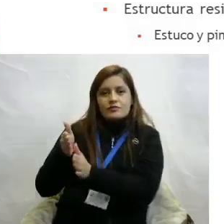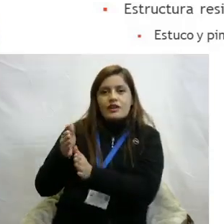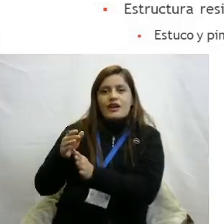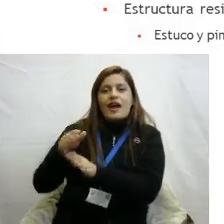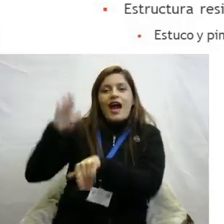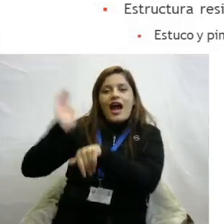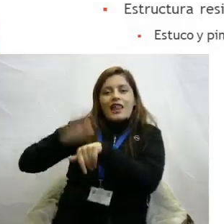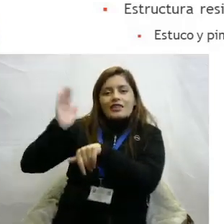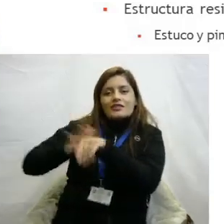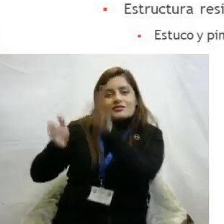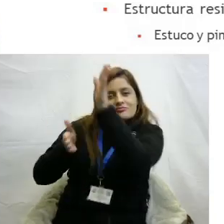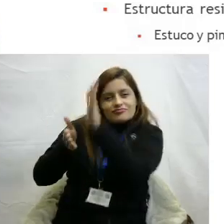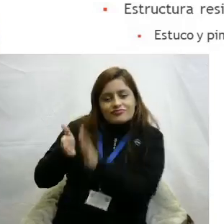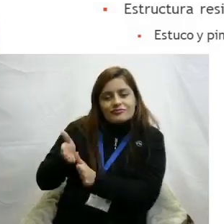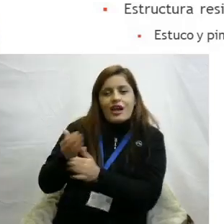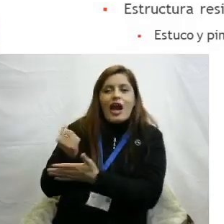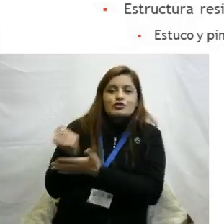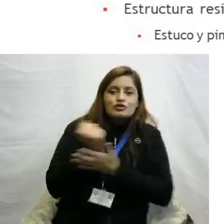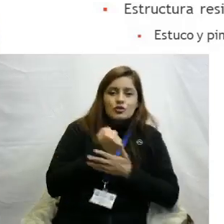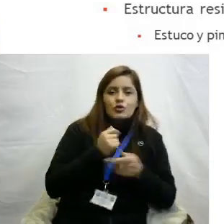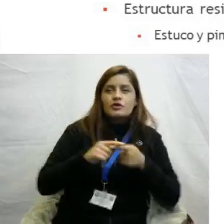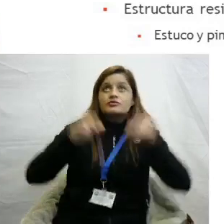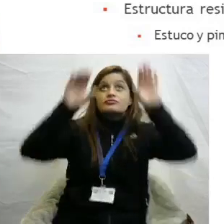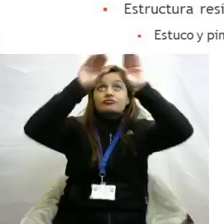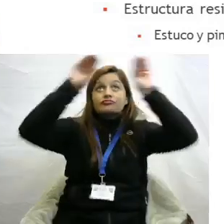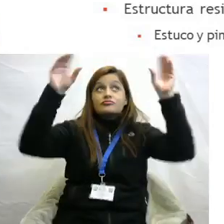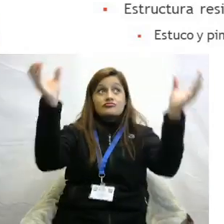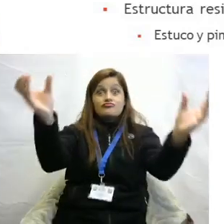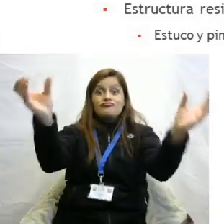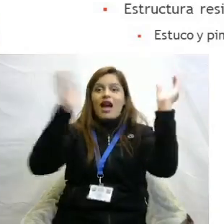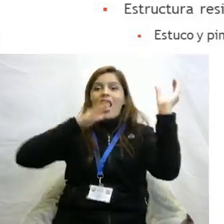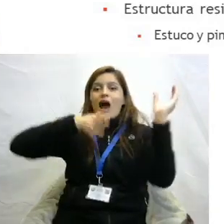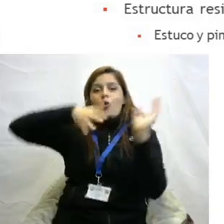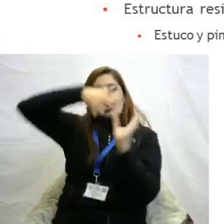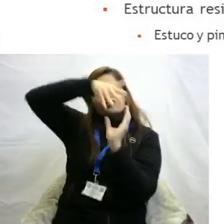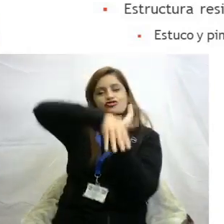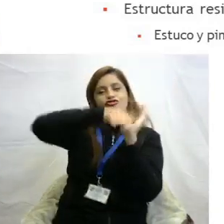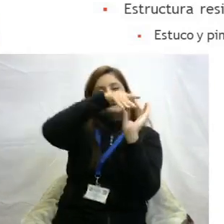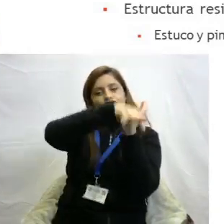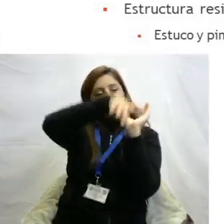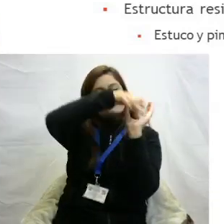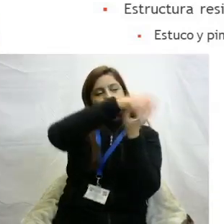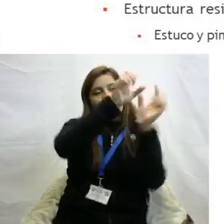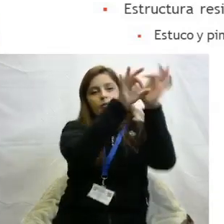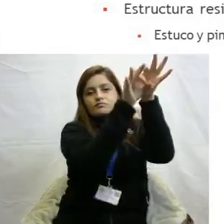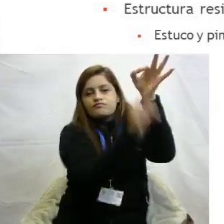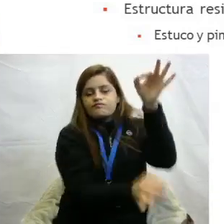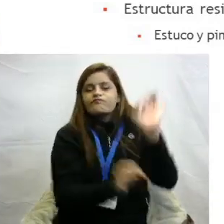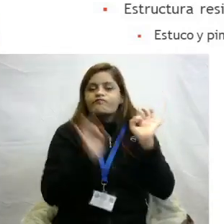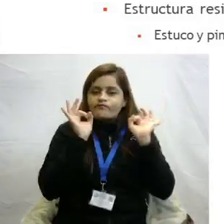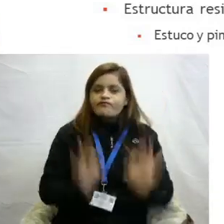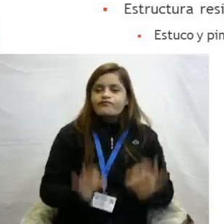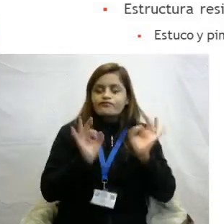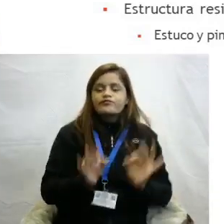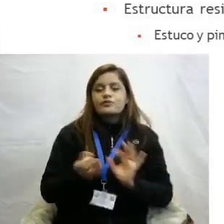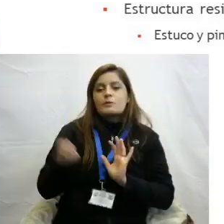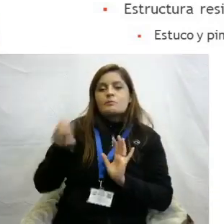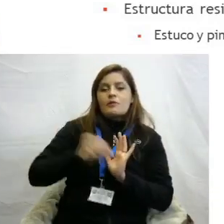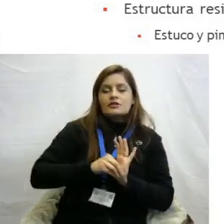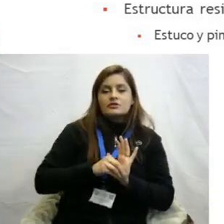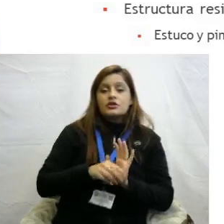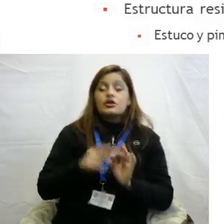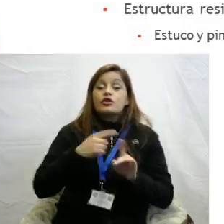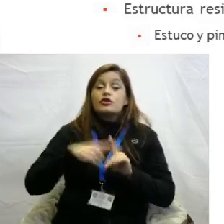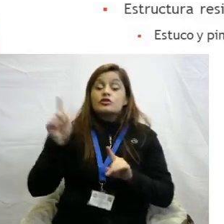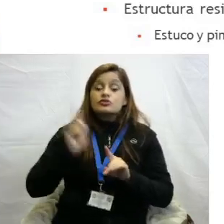tapacanes, las canaletas y bajadas de lluvia, más los frontones. También la propuesta incorpora trabajar sobre